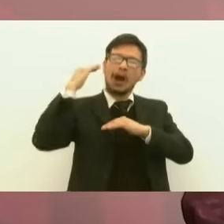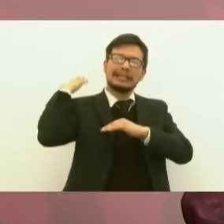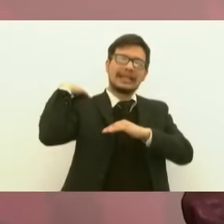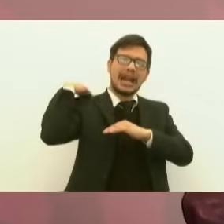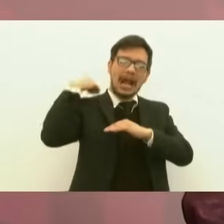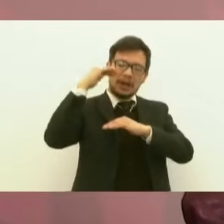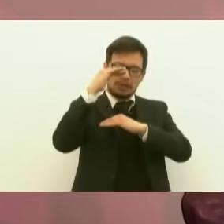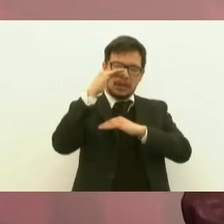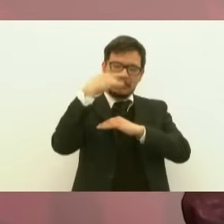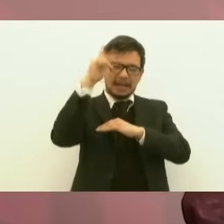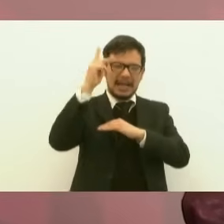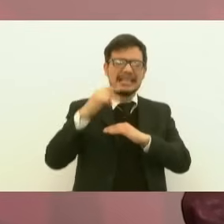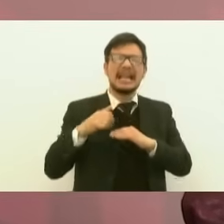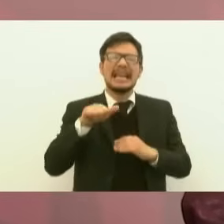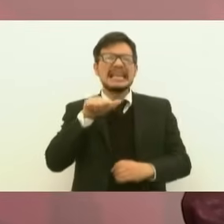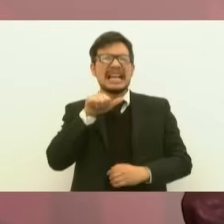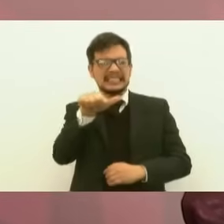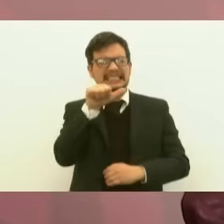mínimo es de